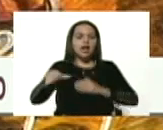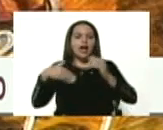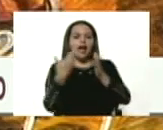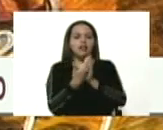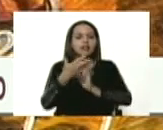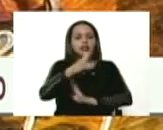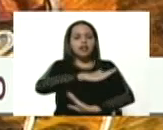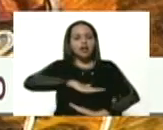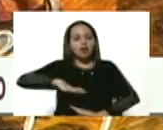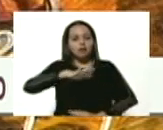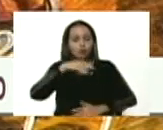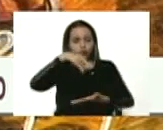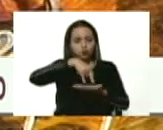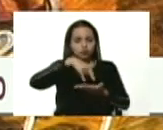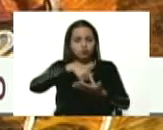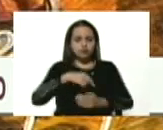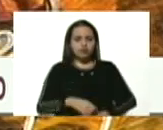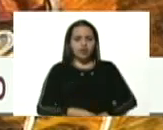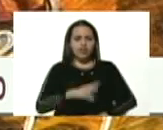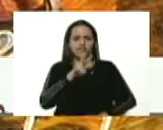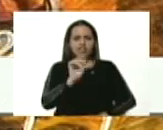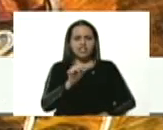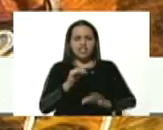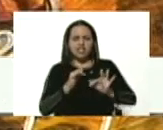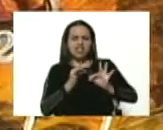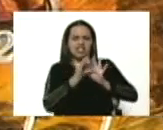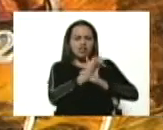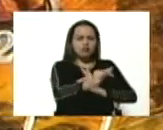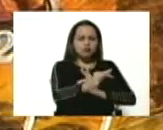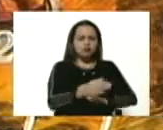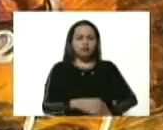Carabobo es de 20 kilómetros